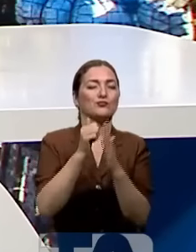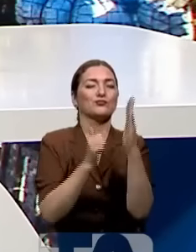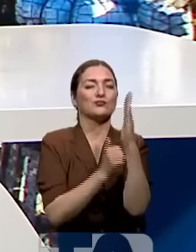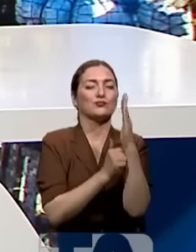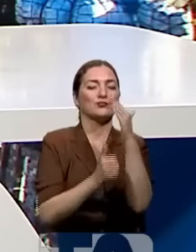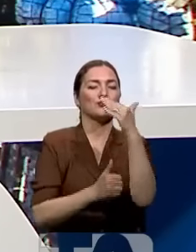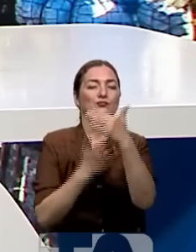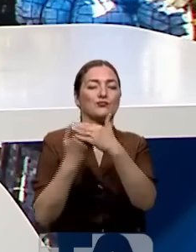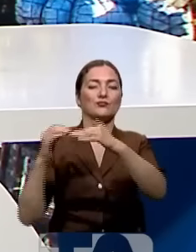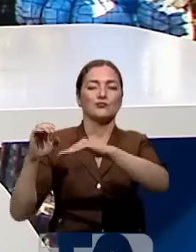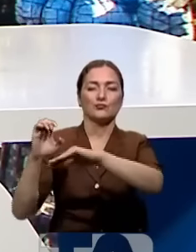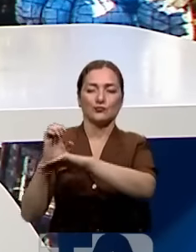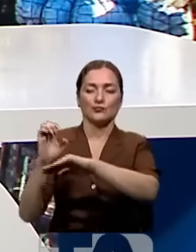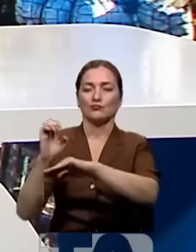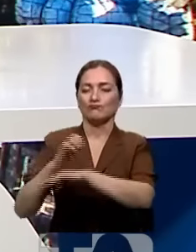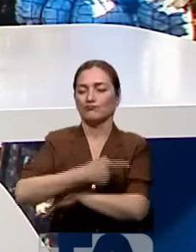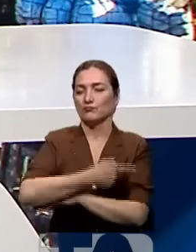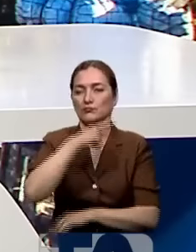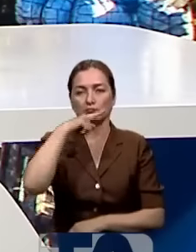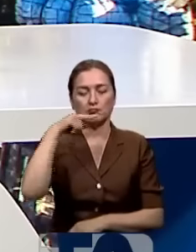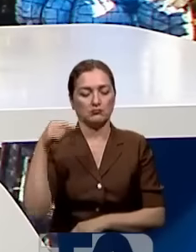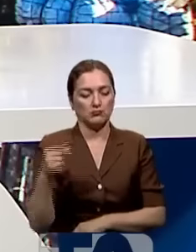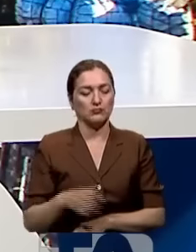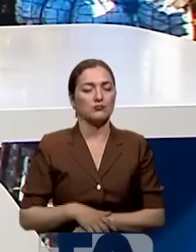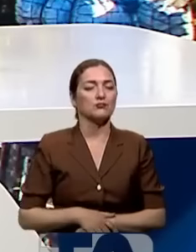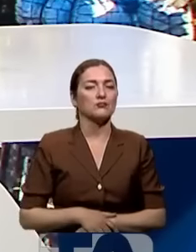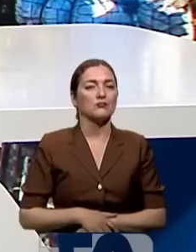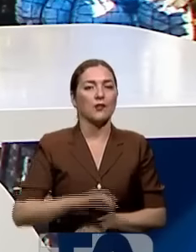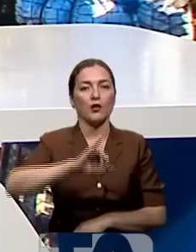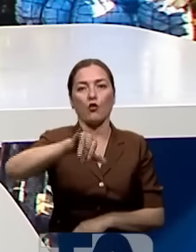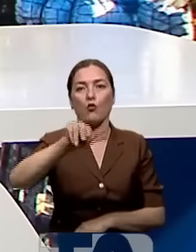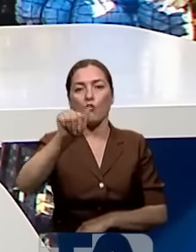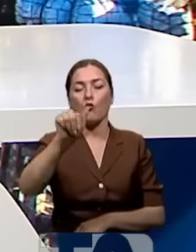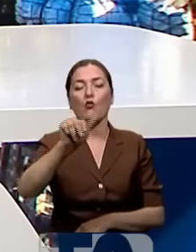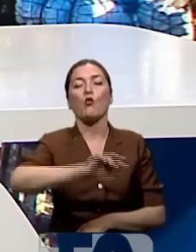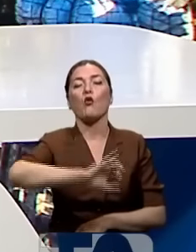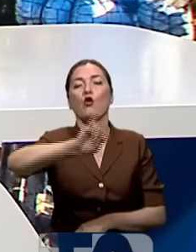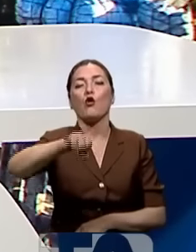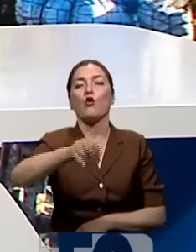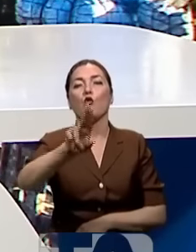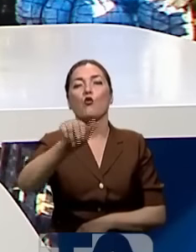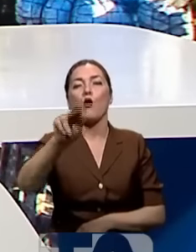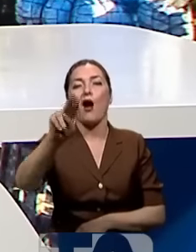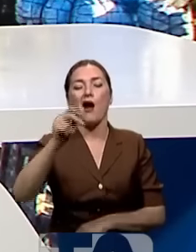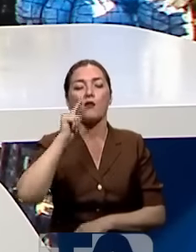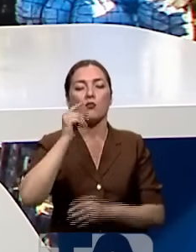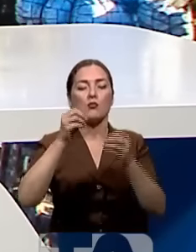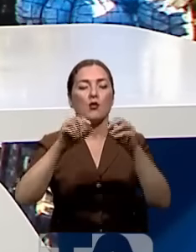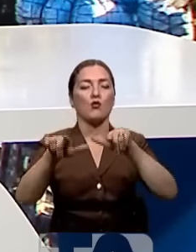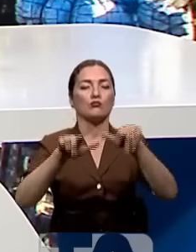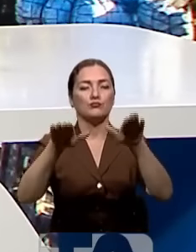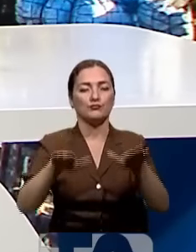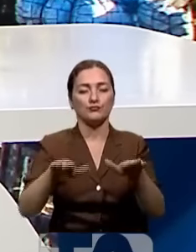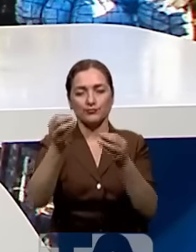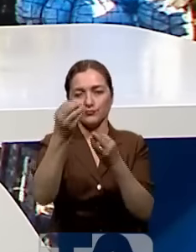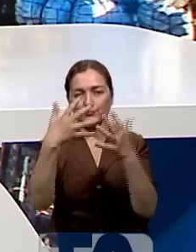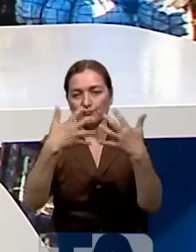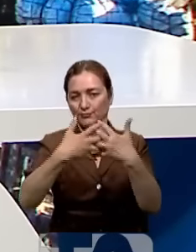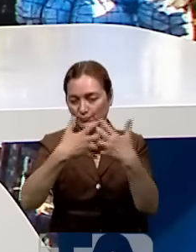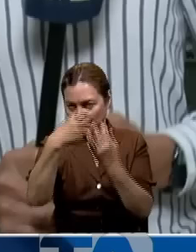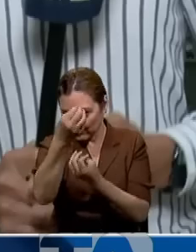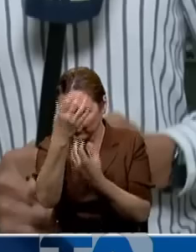a escala nacional en este día de feriado. Y nuestro compañero Juan Miguel Rodríguez se encuentra en el lugar para mostrarnos el panorama a esta hora. Juan